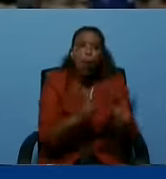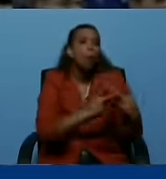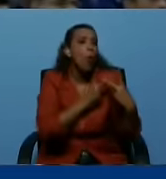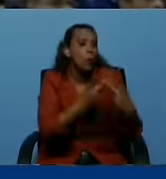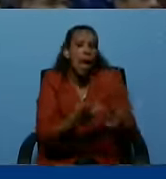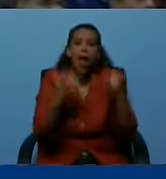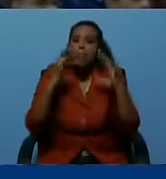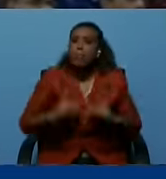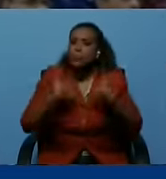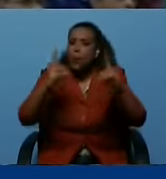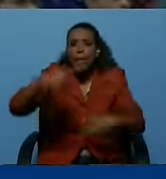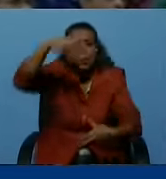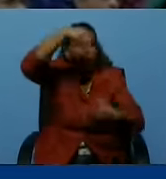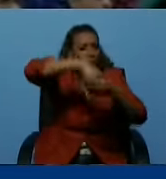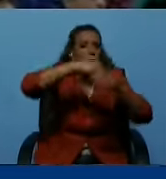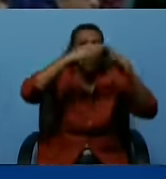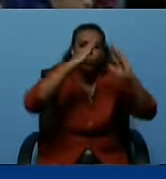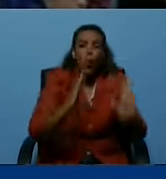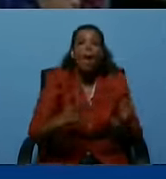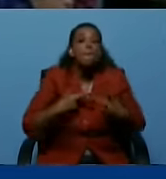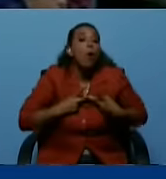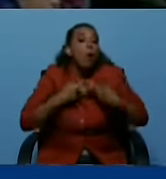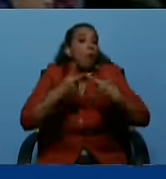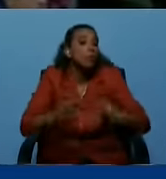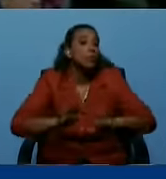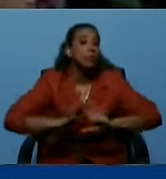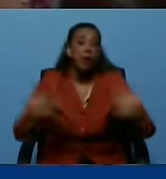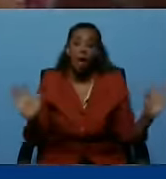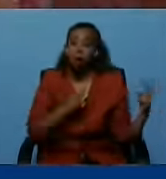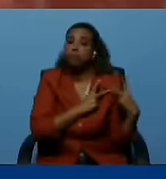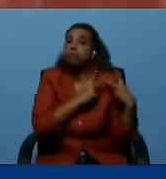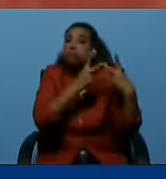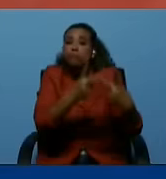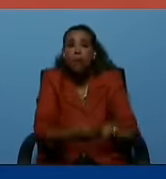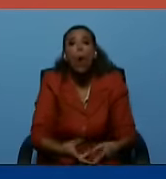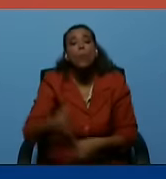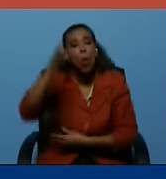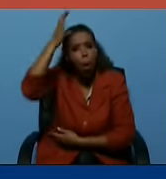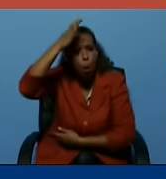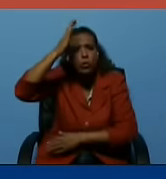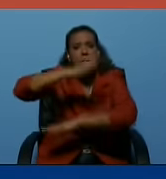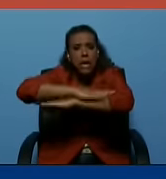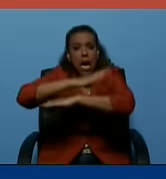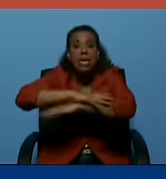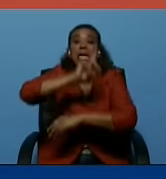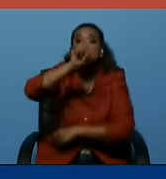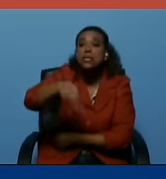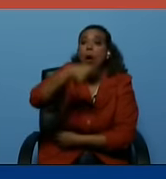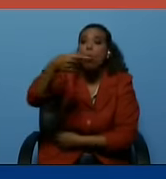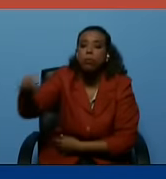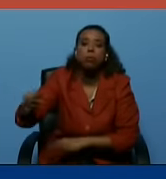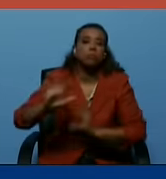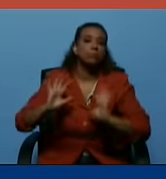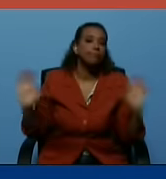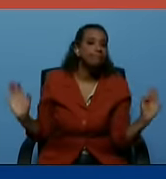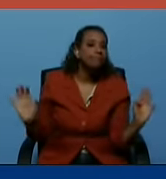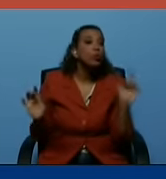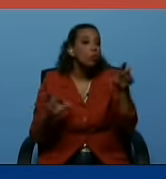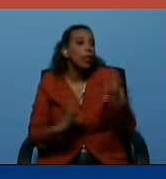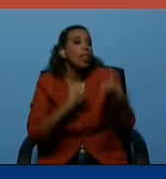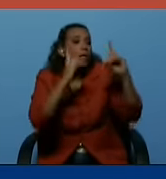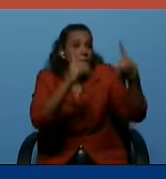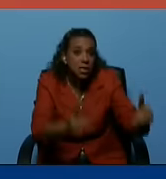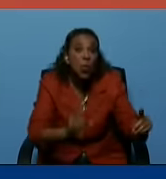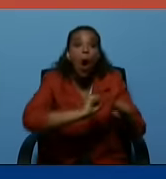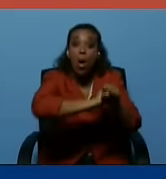voluntaria. Las cosas tienen que ser voluntarias, por conciencia. O son o no son. Usted dice, hay